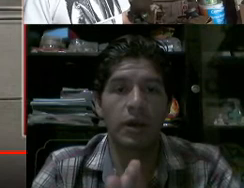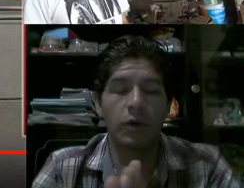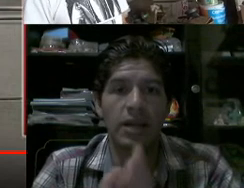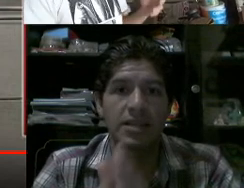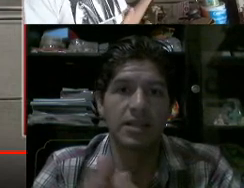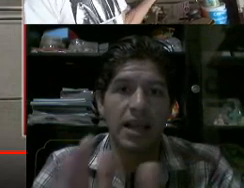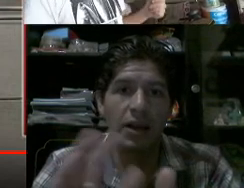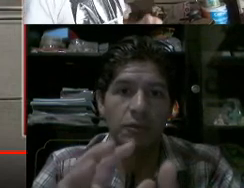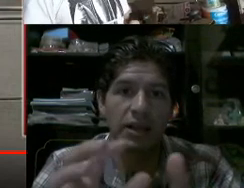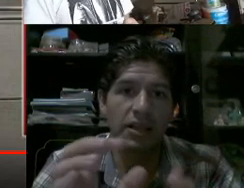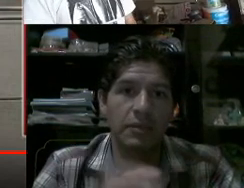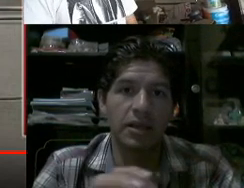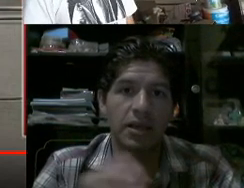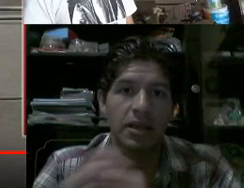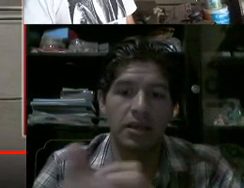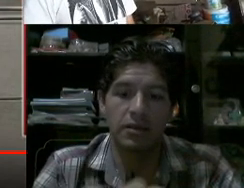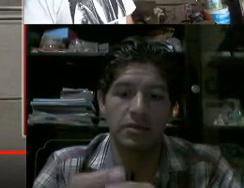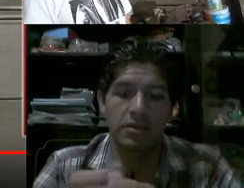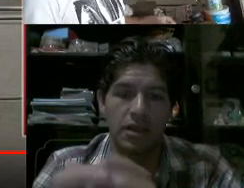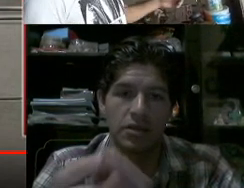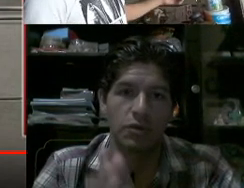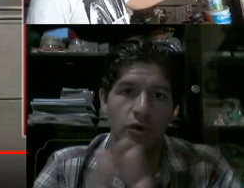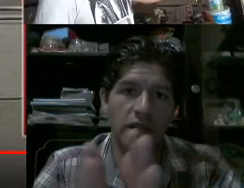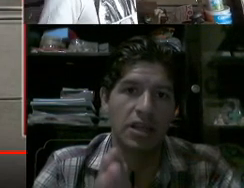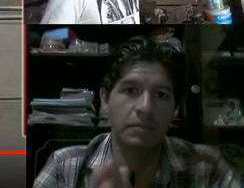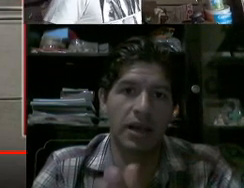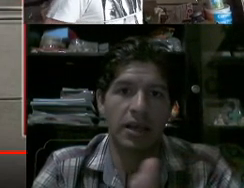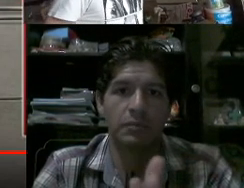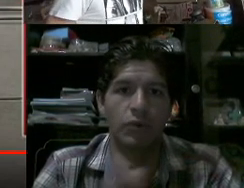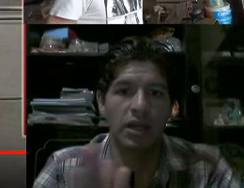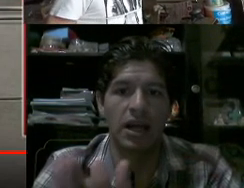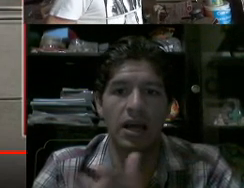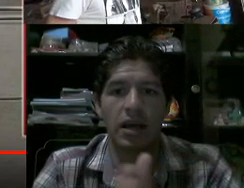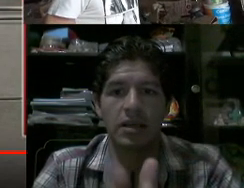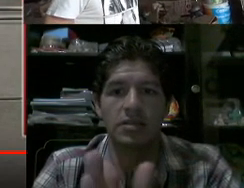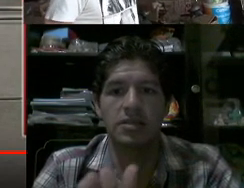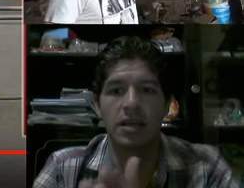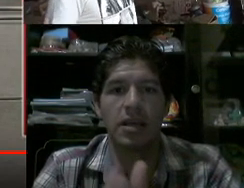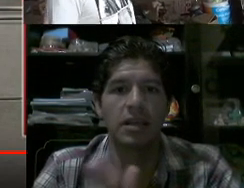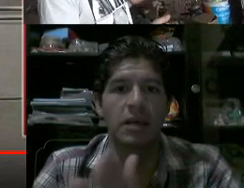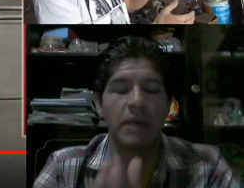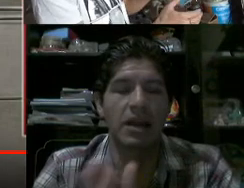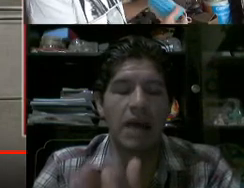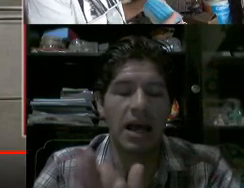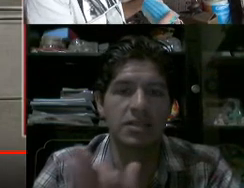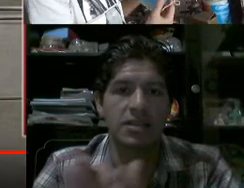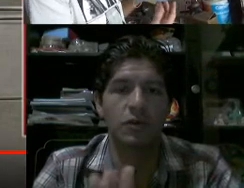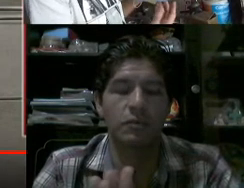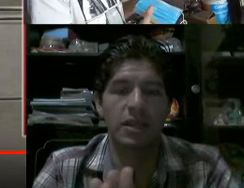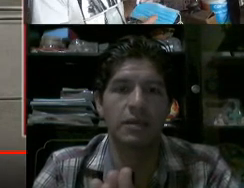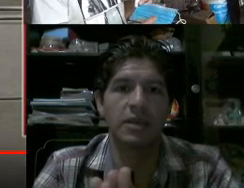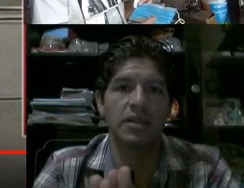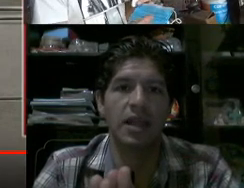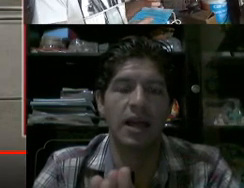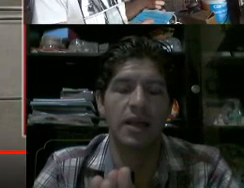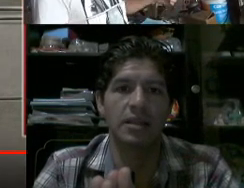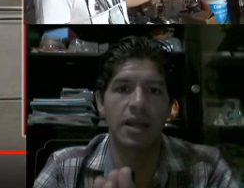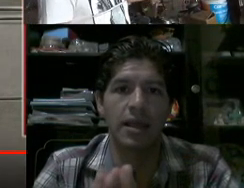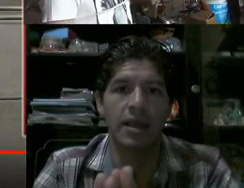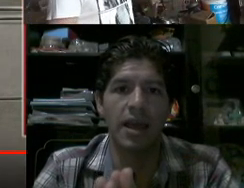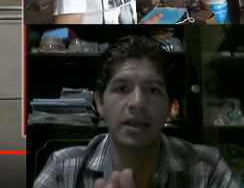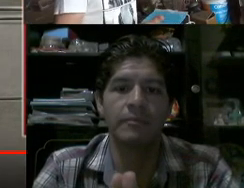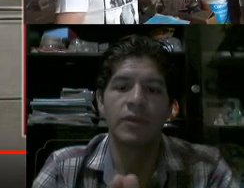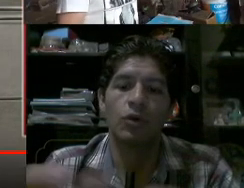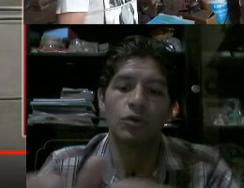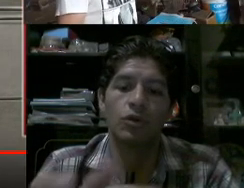un cubrebocas de tela completamente hecho bolita para que pudiera tapar más completamente la